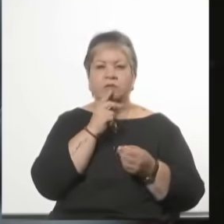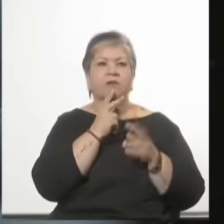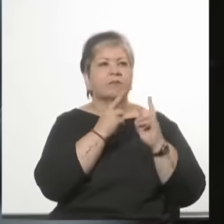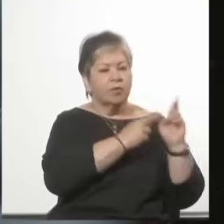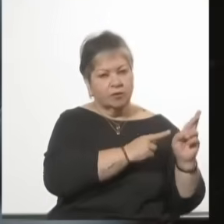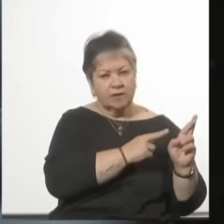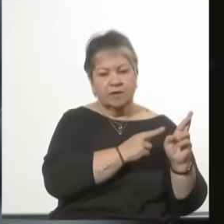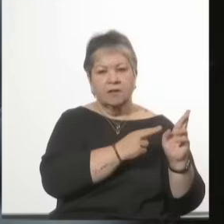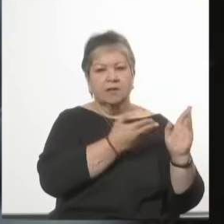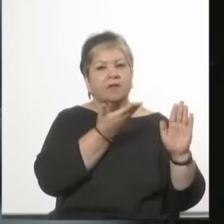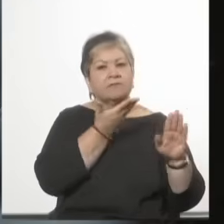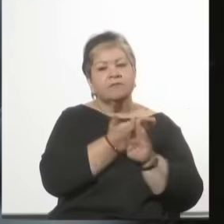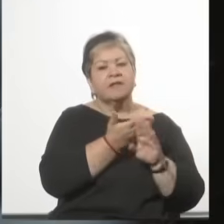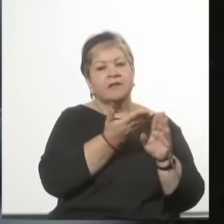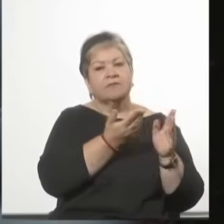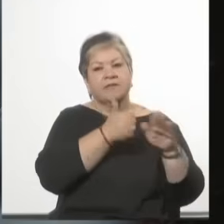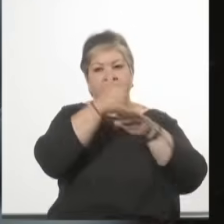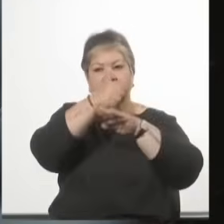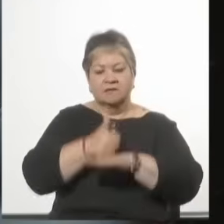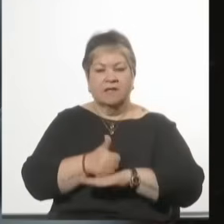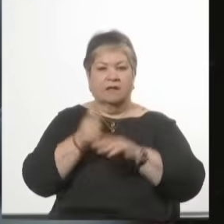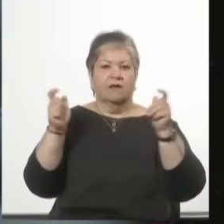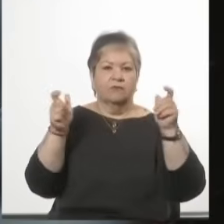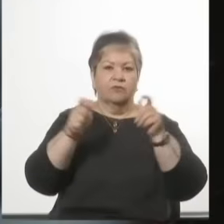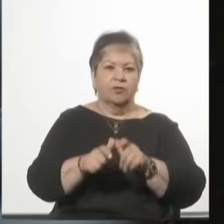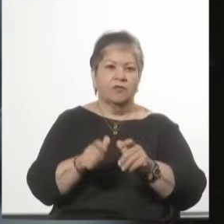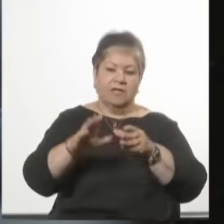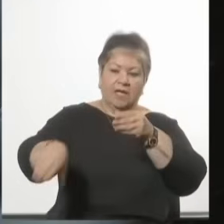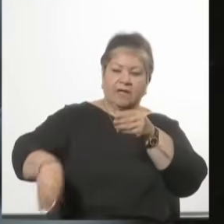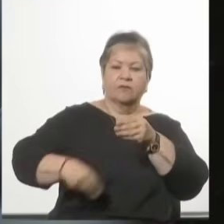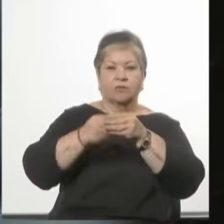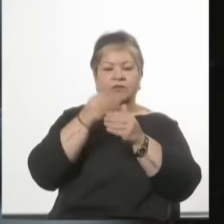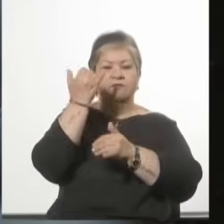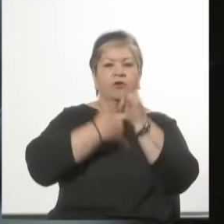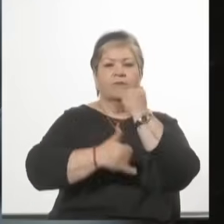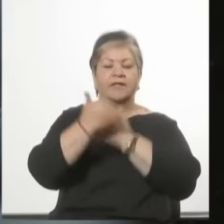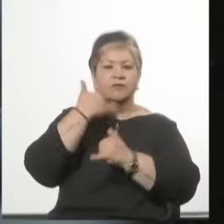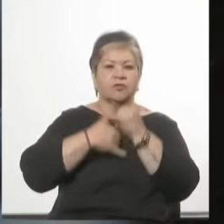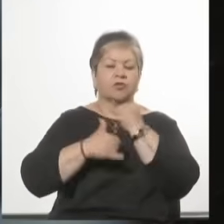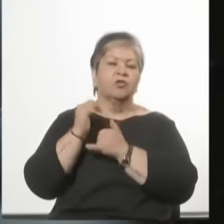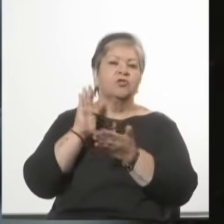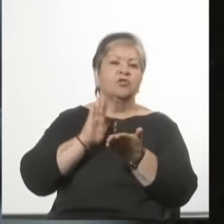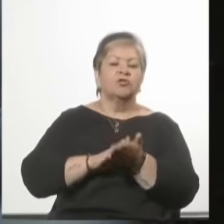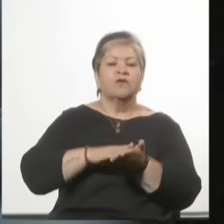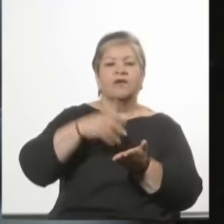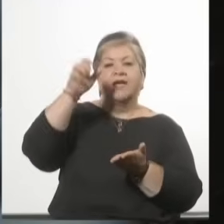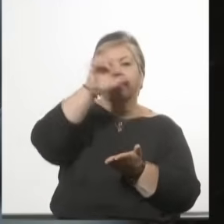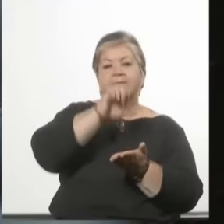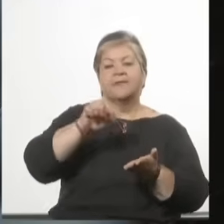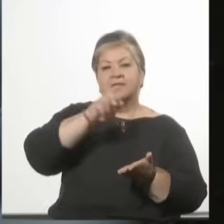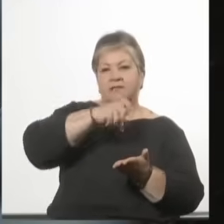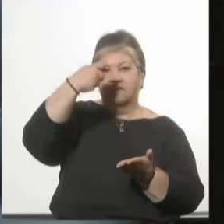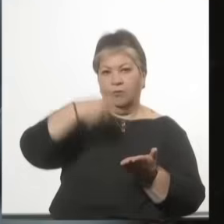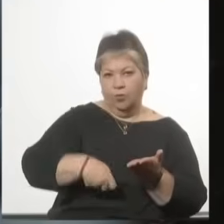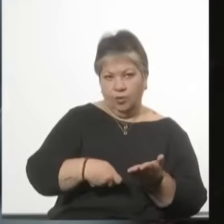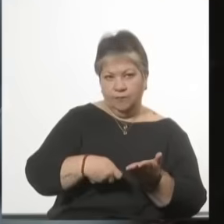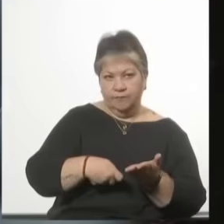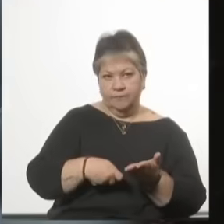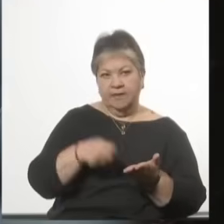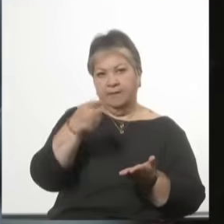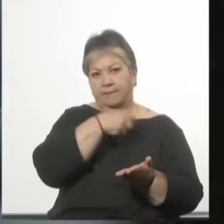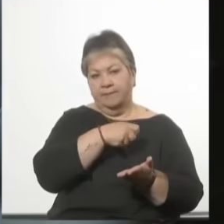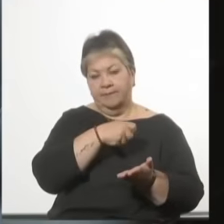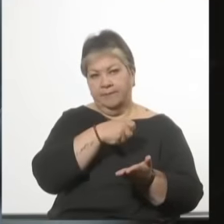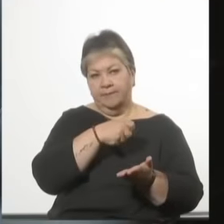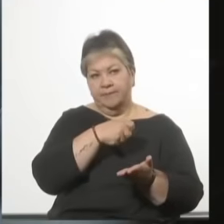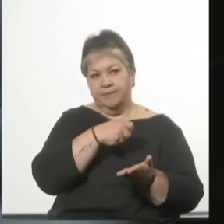reunión presencial y adjuntando documentación sobre RedBridge y contestando sobre Euro-Exim Bank. Sigo con la